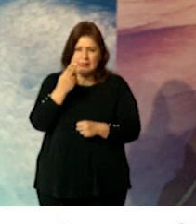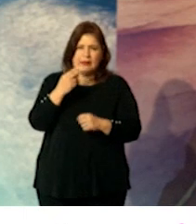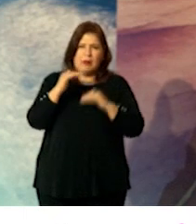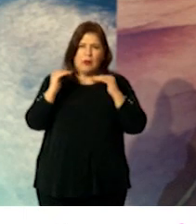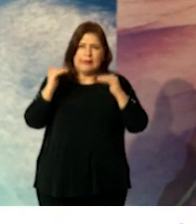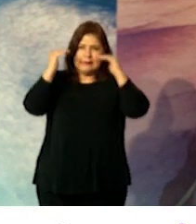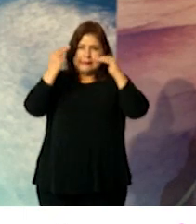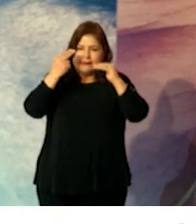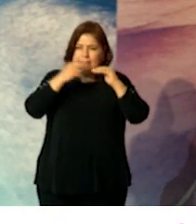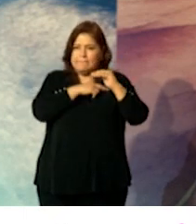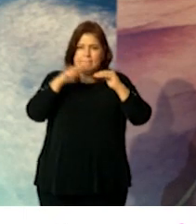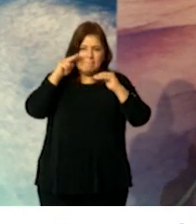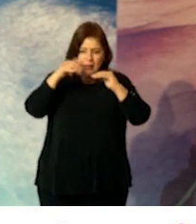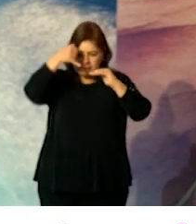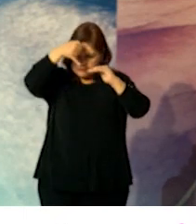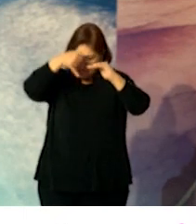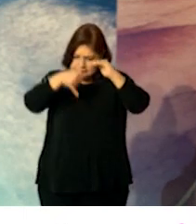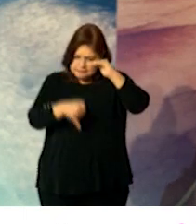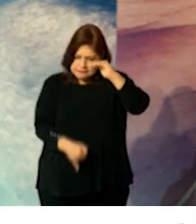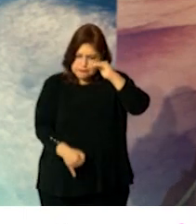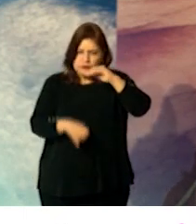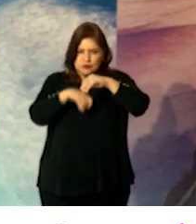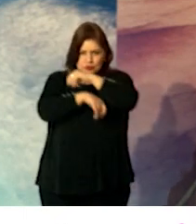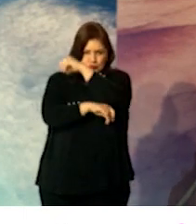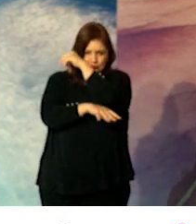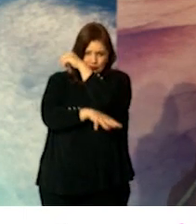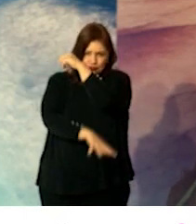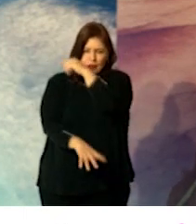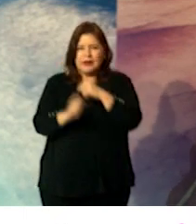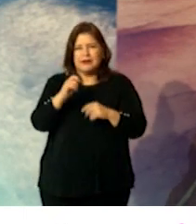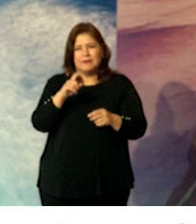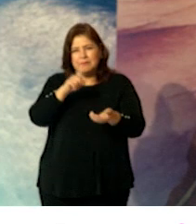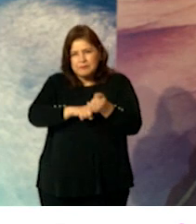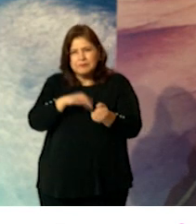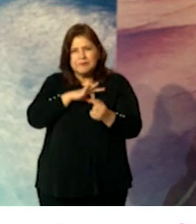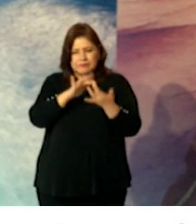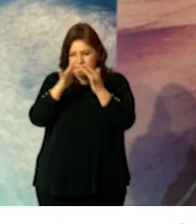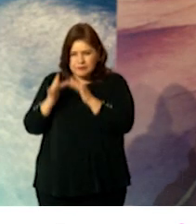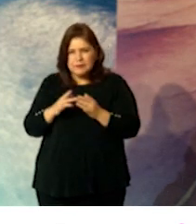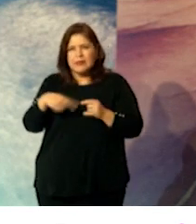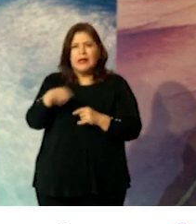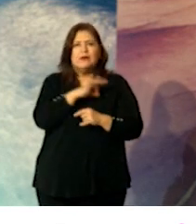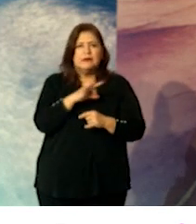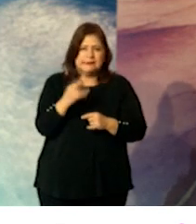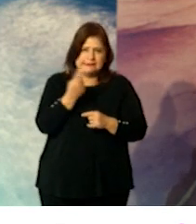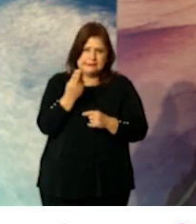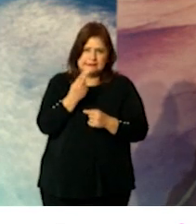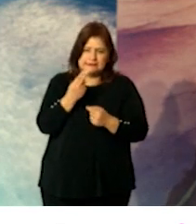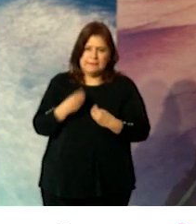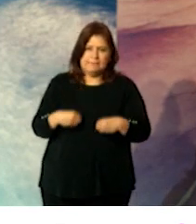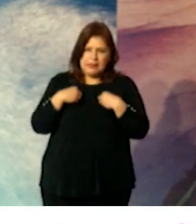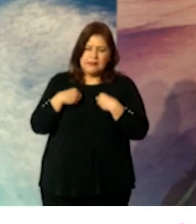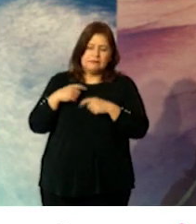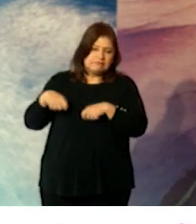mire la raíz, mire todo el tejido de los hongos, que son los que transmiten la vida, y ahí vamos